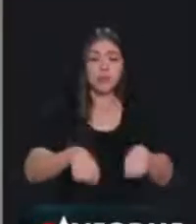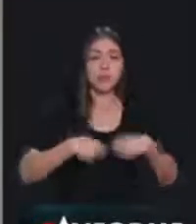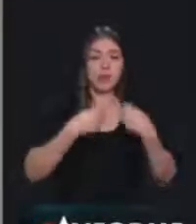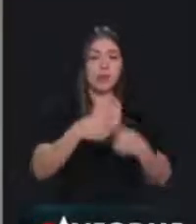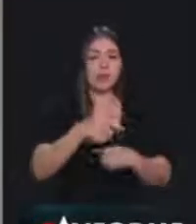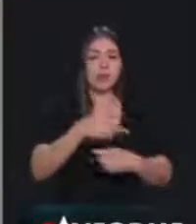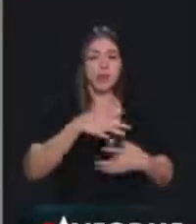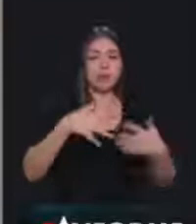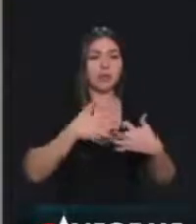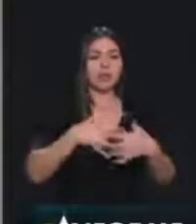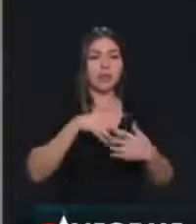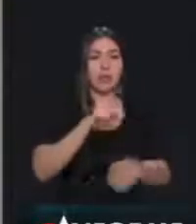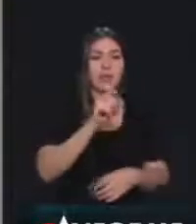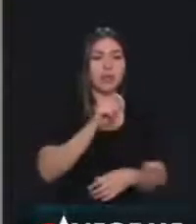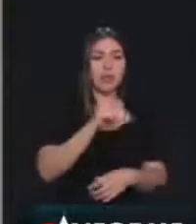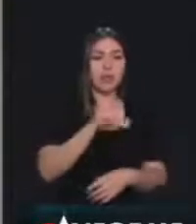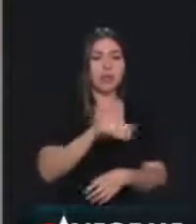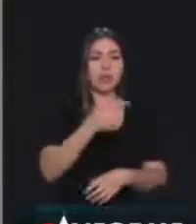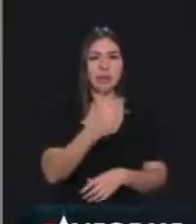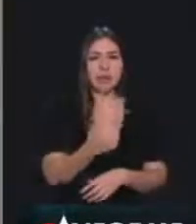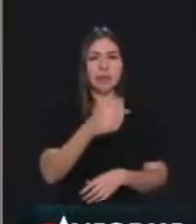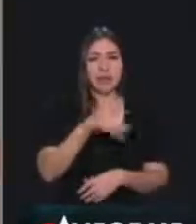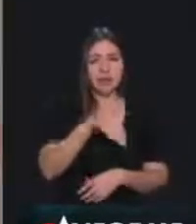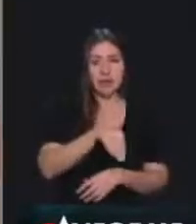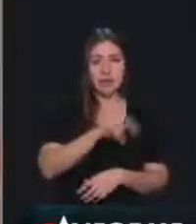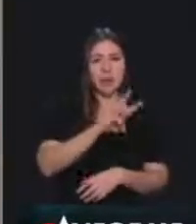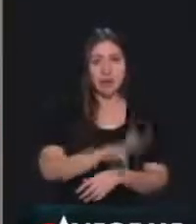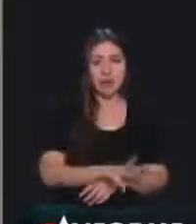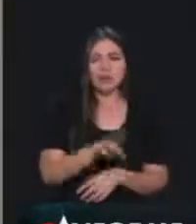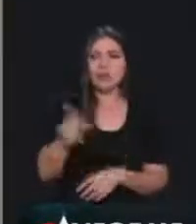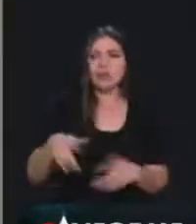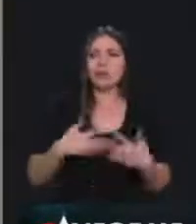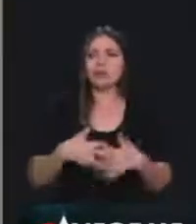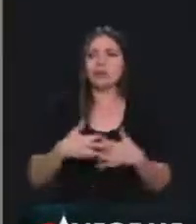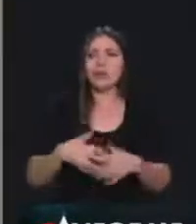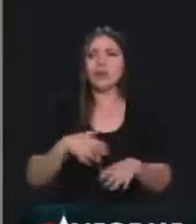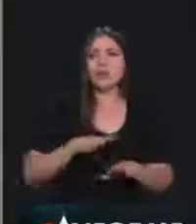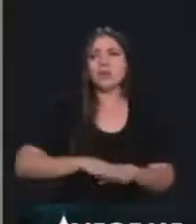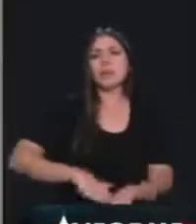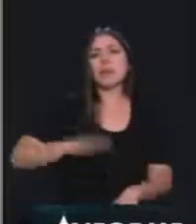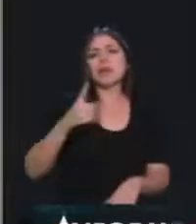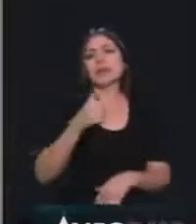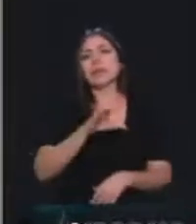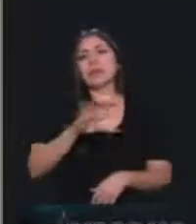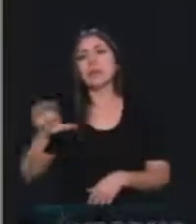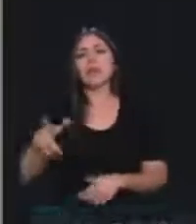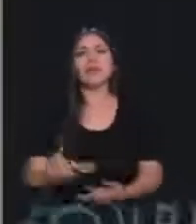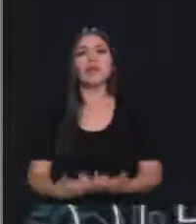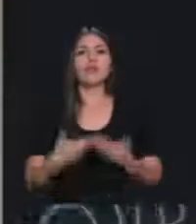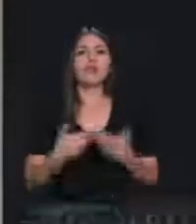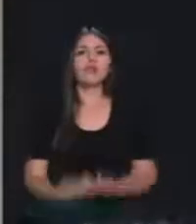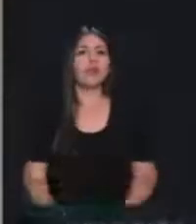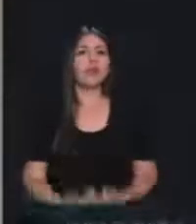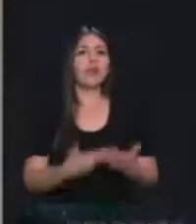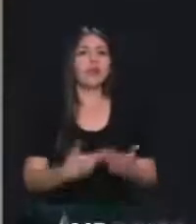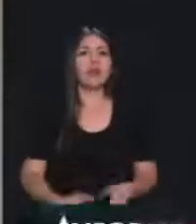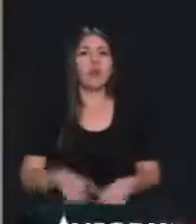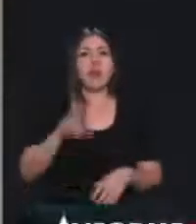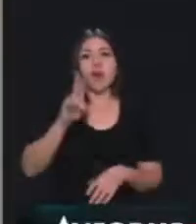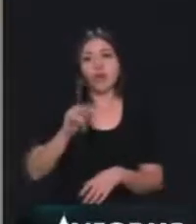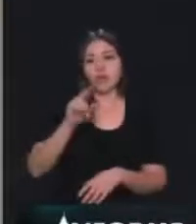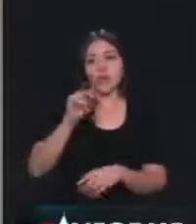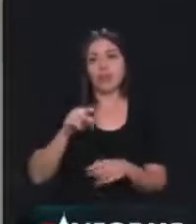que producías 100 megawatts. Esos obviamente tenías 80 de excedente y estaban en el permiso,